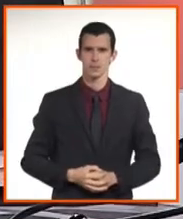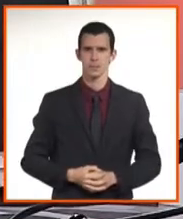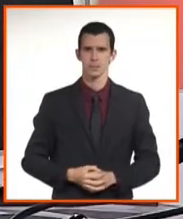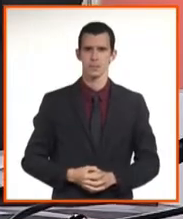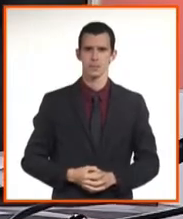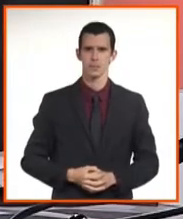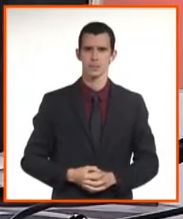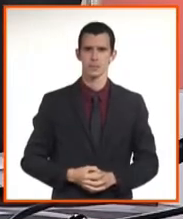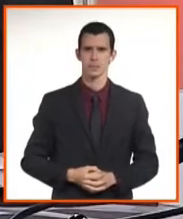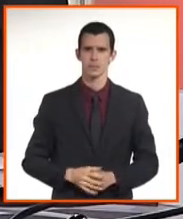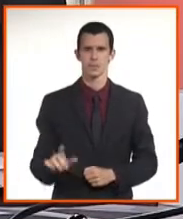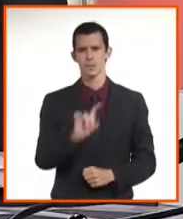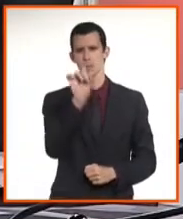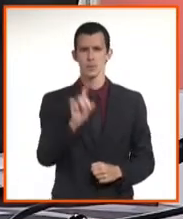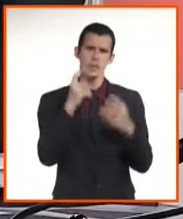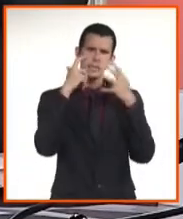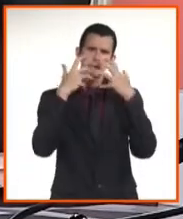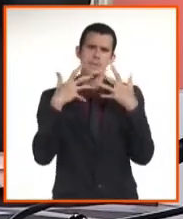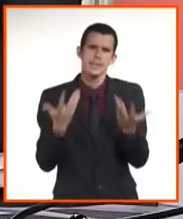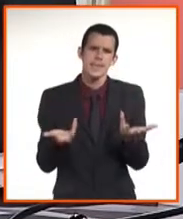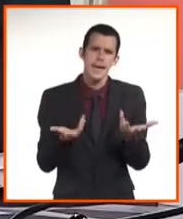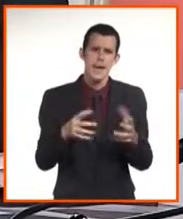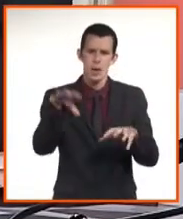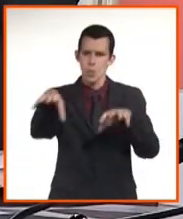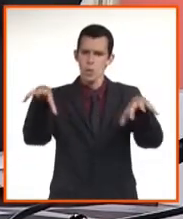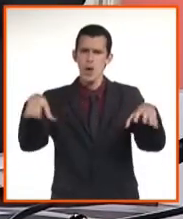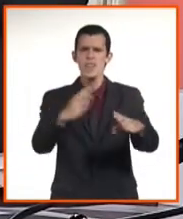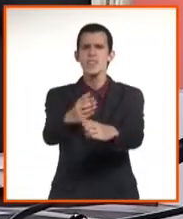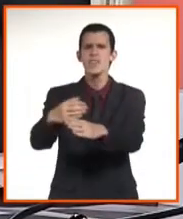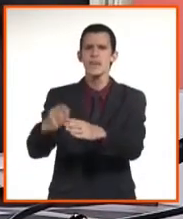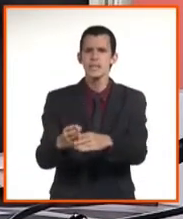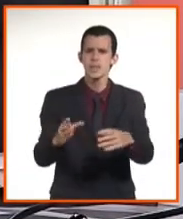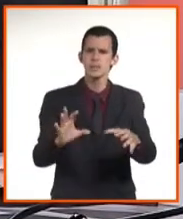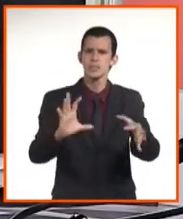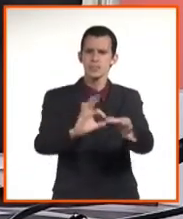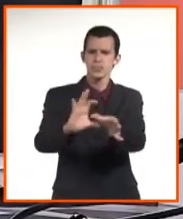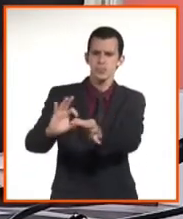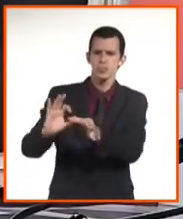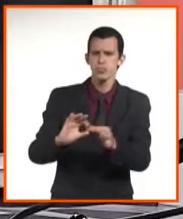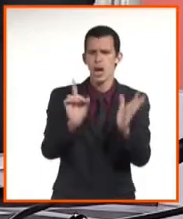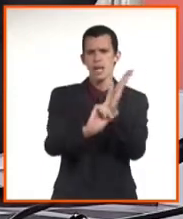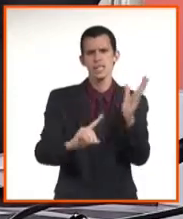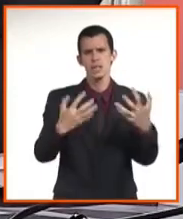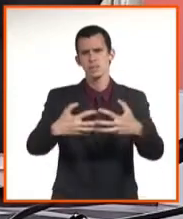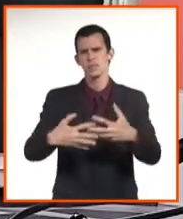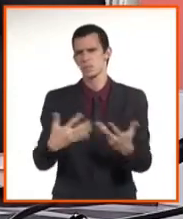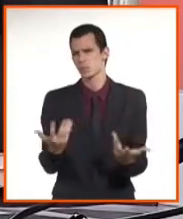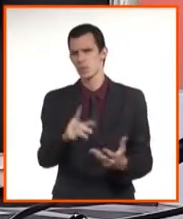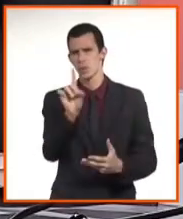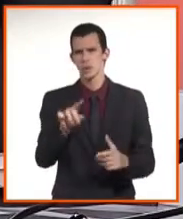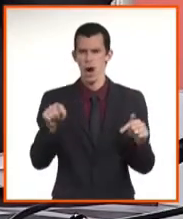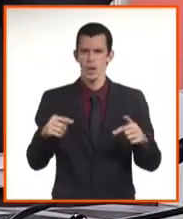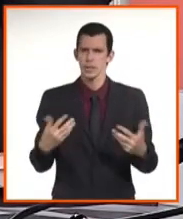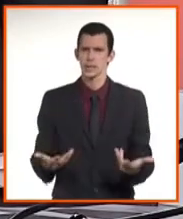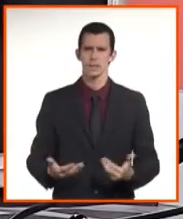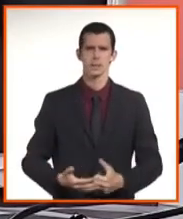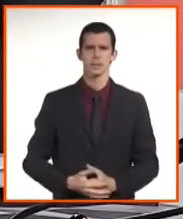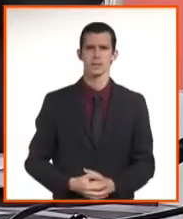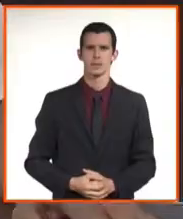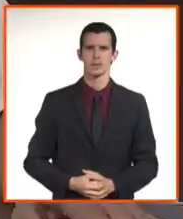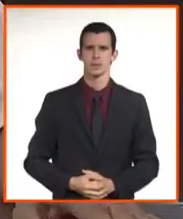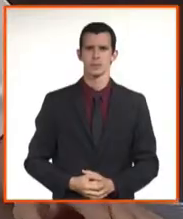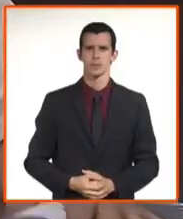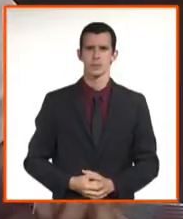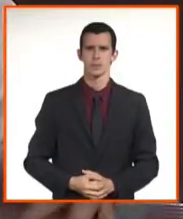¿Qué importancia tiene para el sistema eléctrico en su conjunto esta concepción de generación distribuida y cuál es la situación actual? Randy, buenas